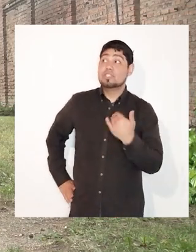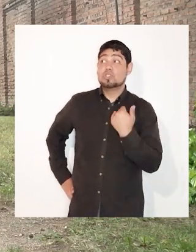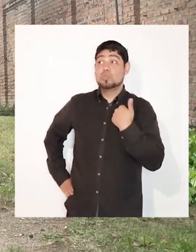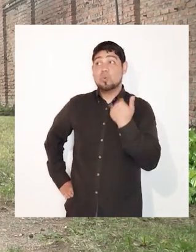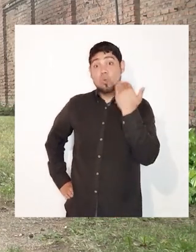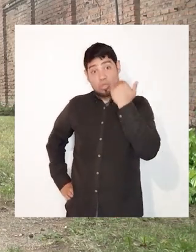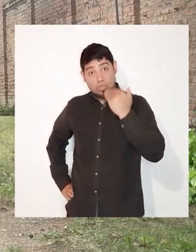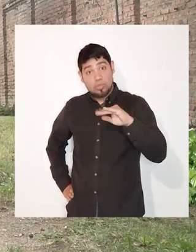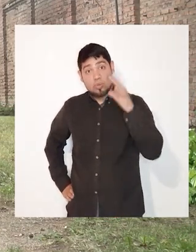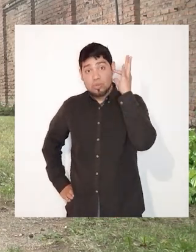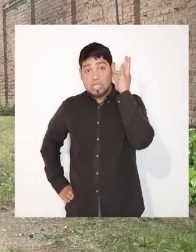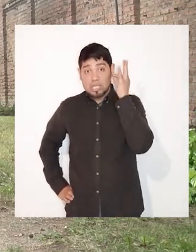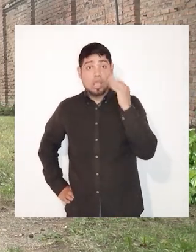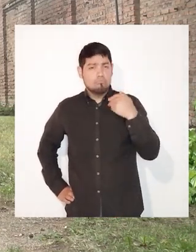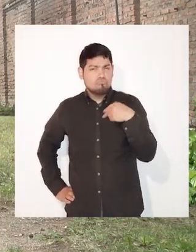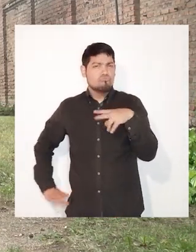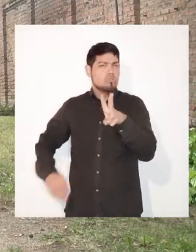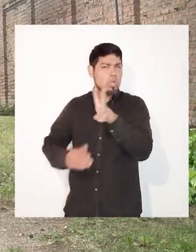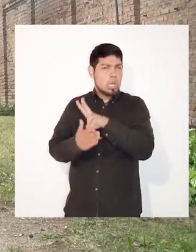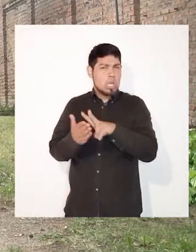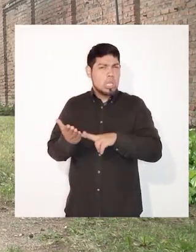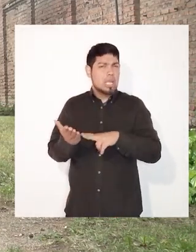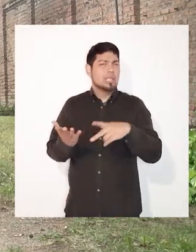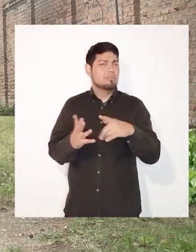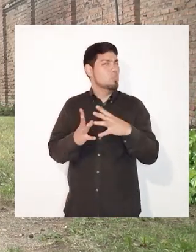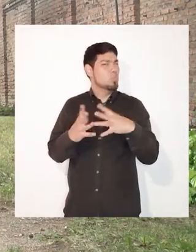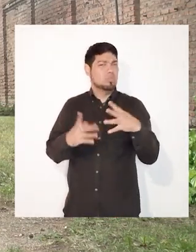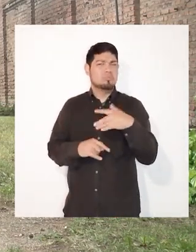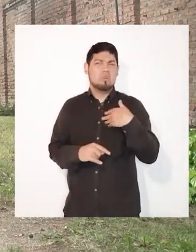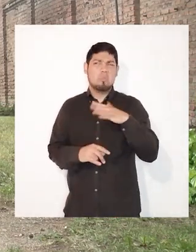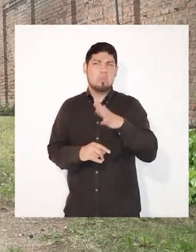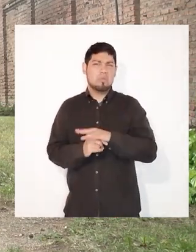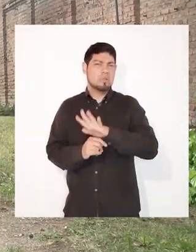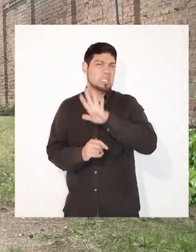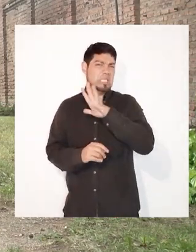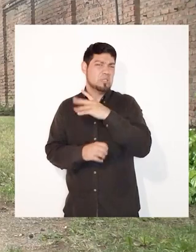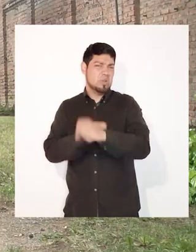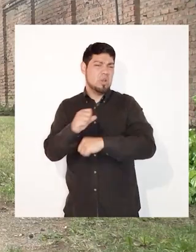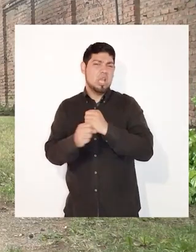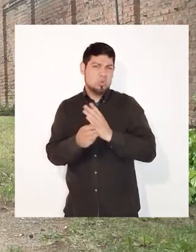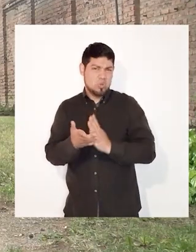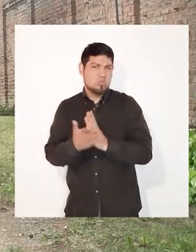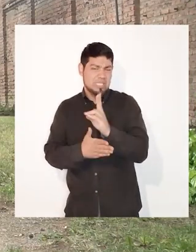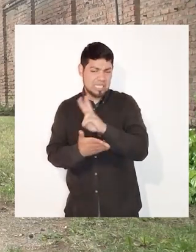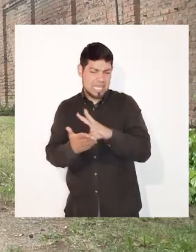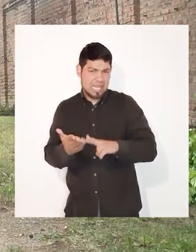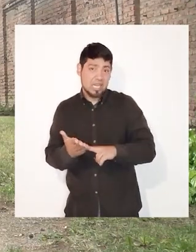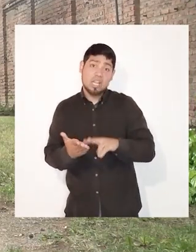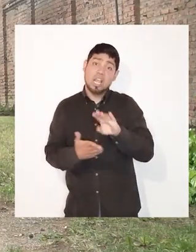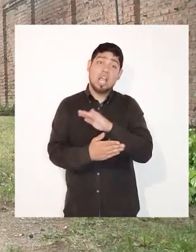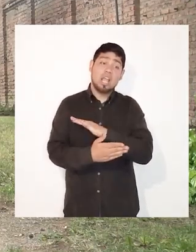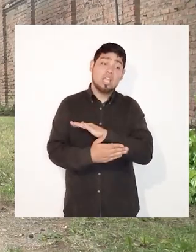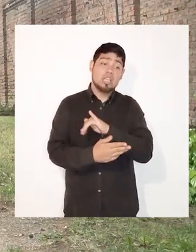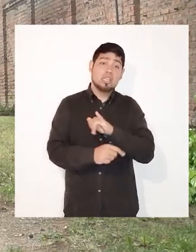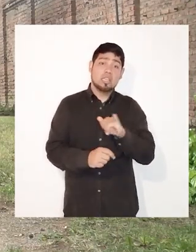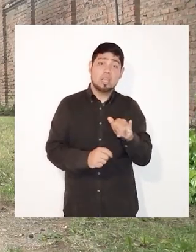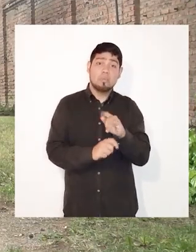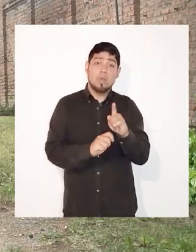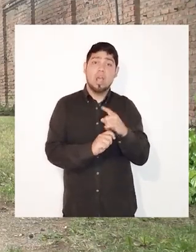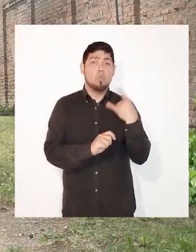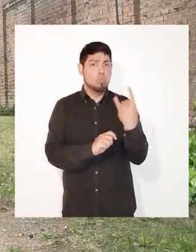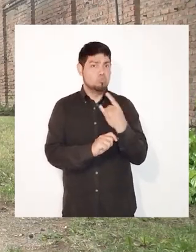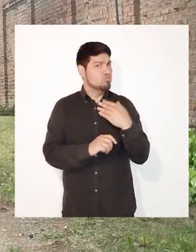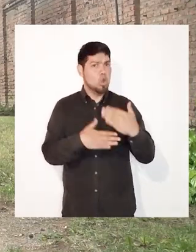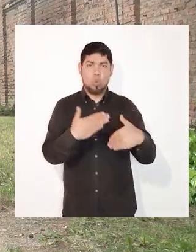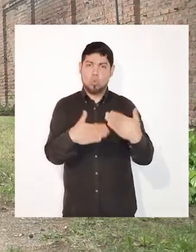Ciertamente de niña leí mucho, desde los cinco años hasta que terminé la universidad. Yo estudié mi pregrado